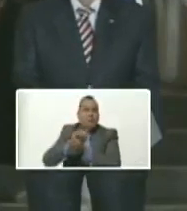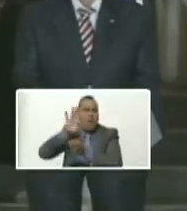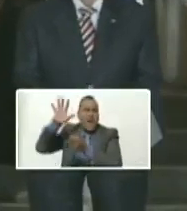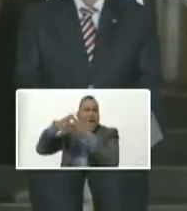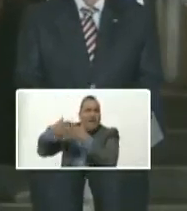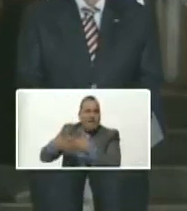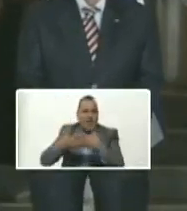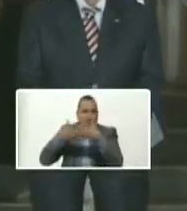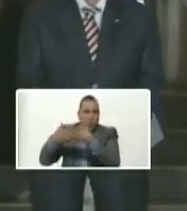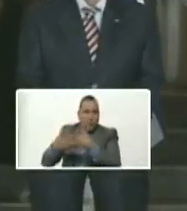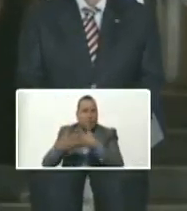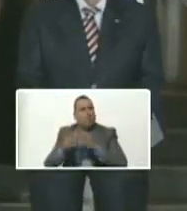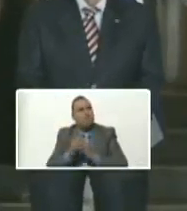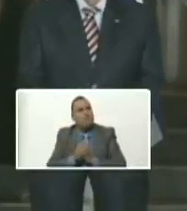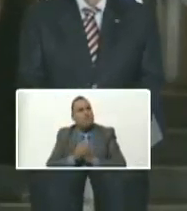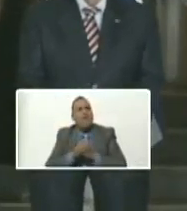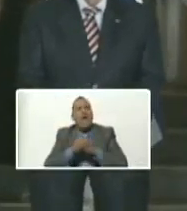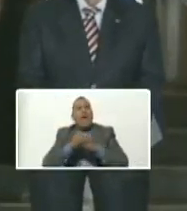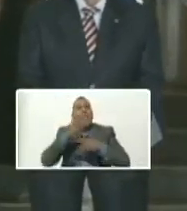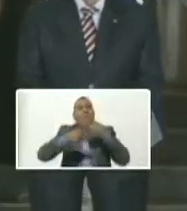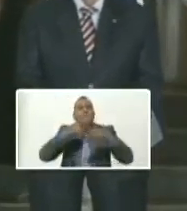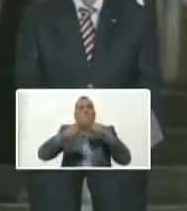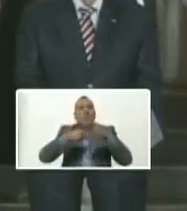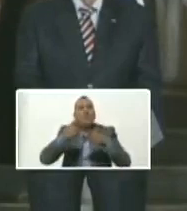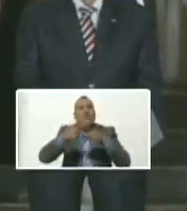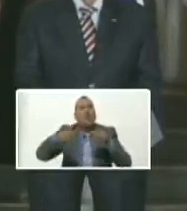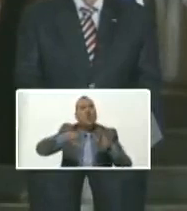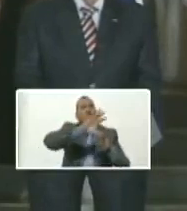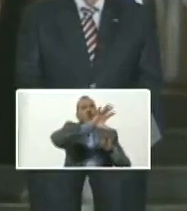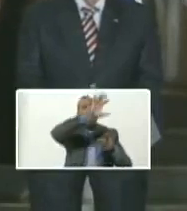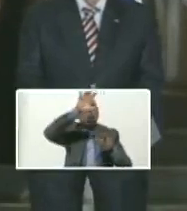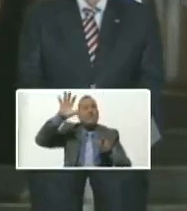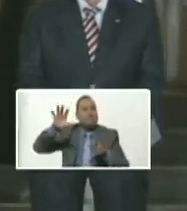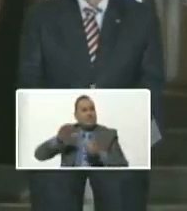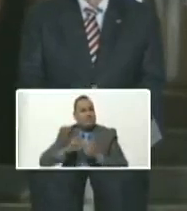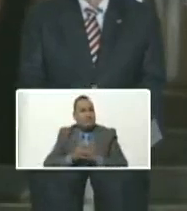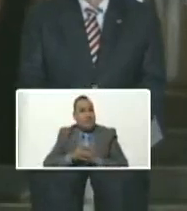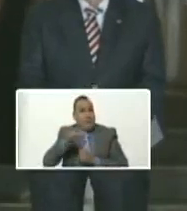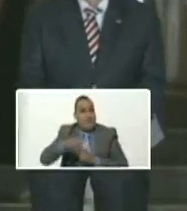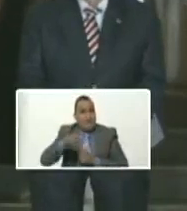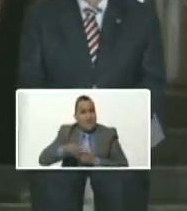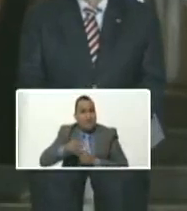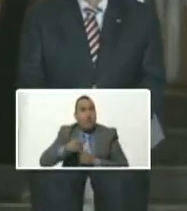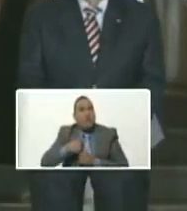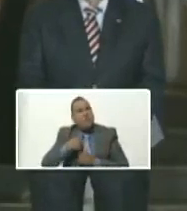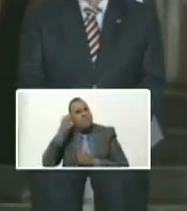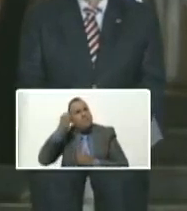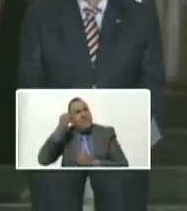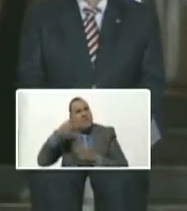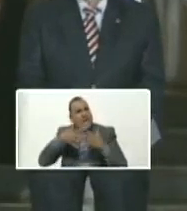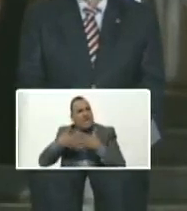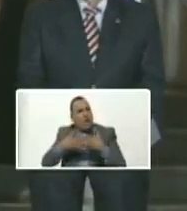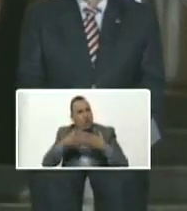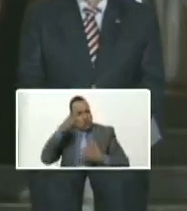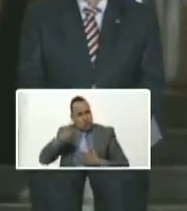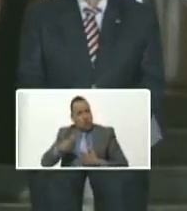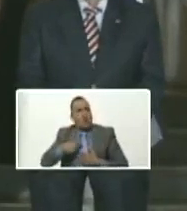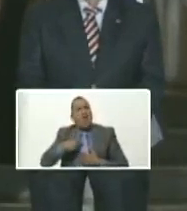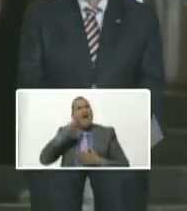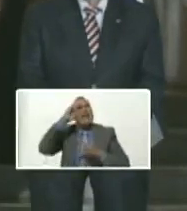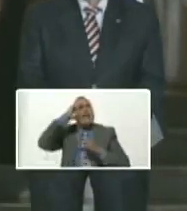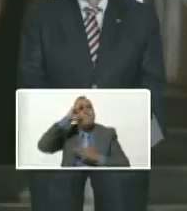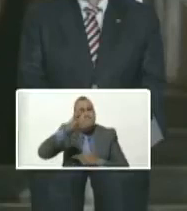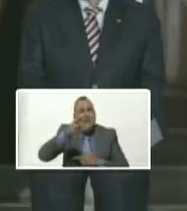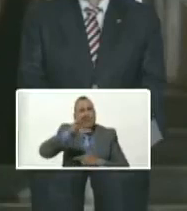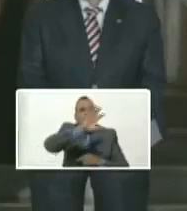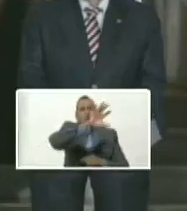Votaron por un cambio en la política exterior porque la gente quiere respeto a la soberanía de los pueblos. La gente quiere